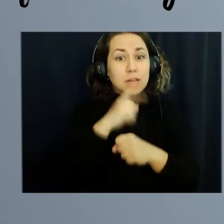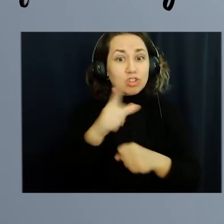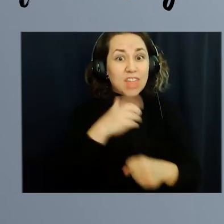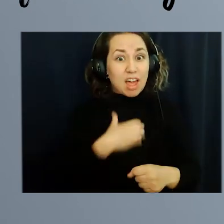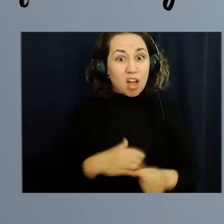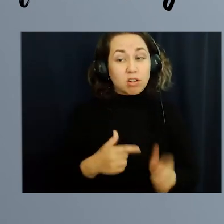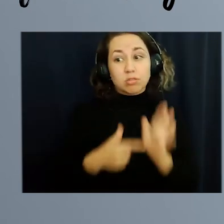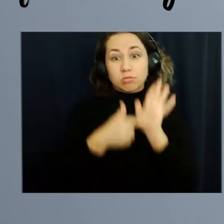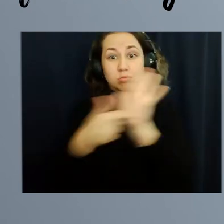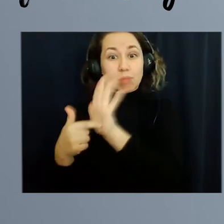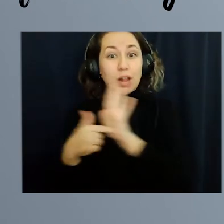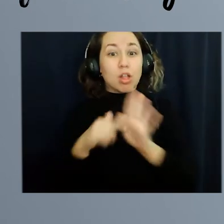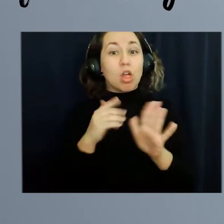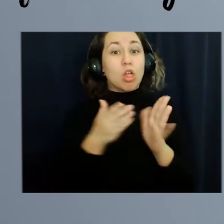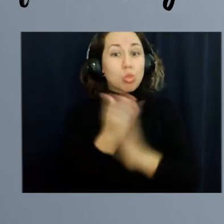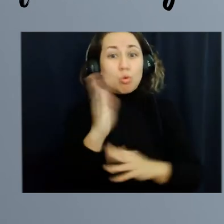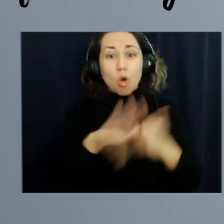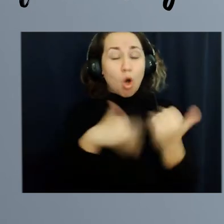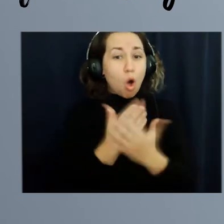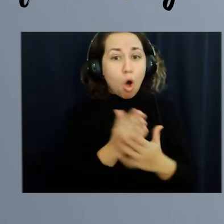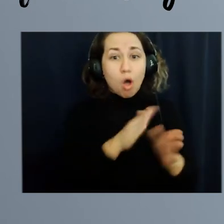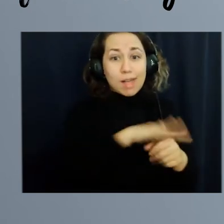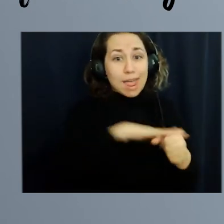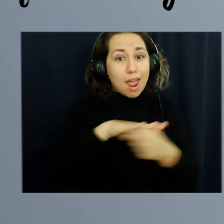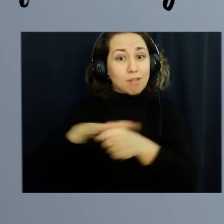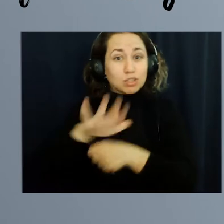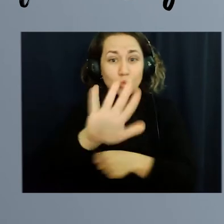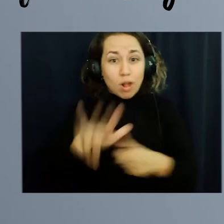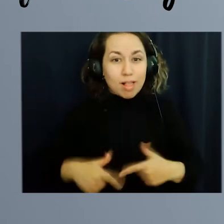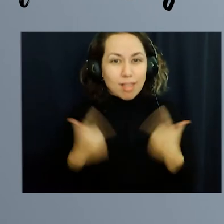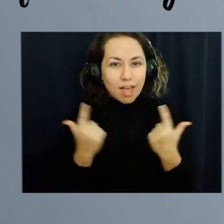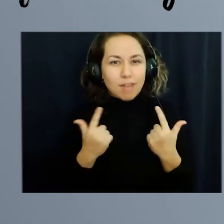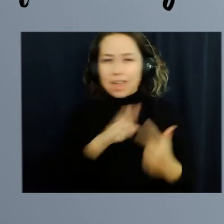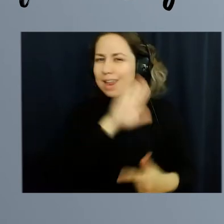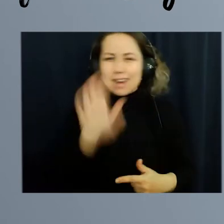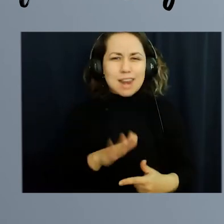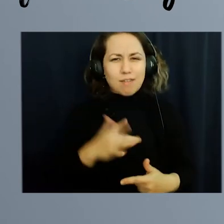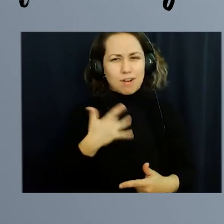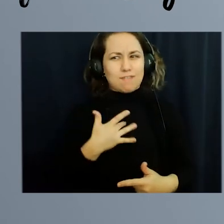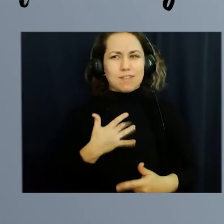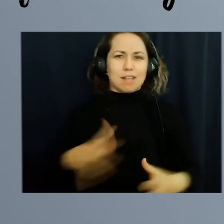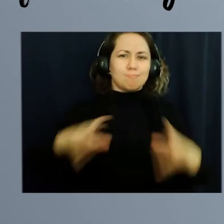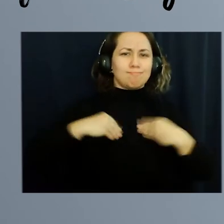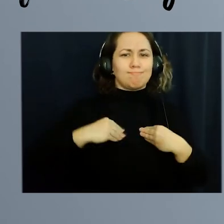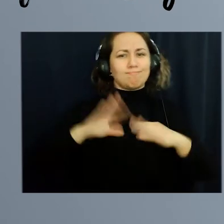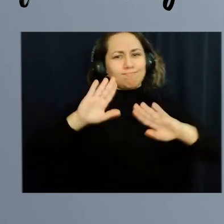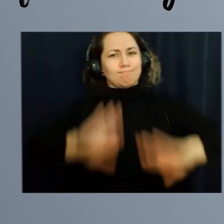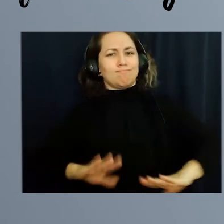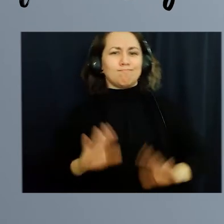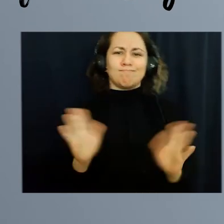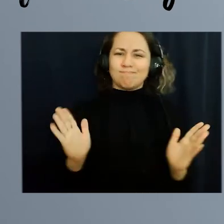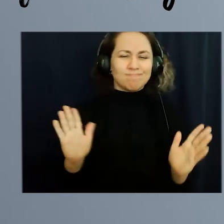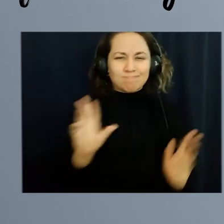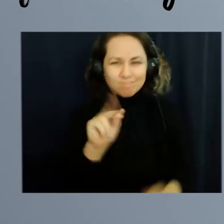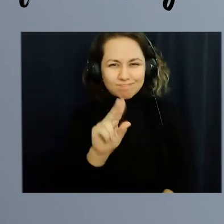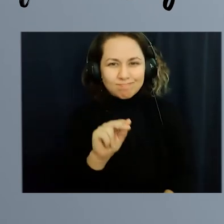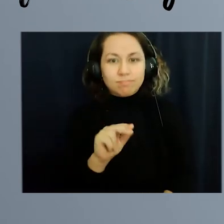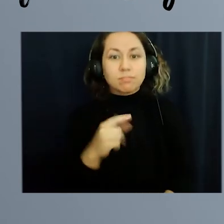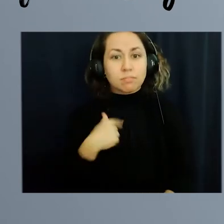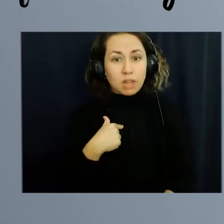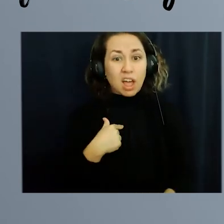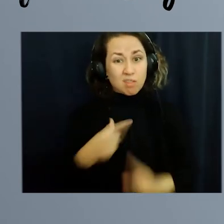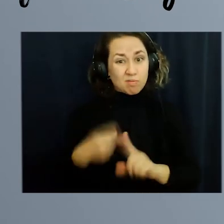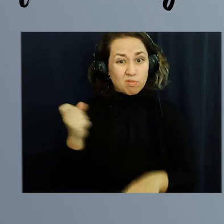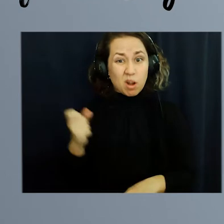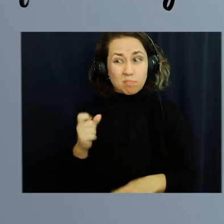gente que sabes que tienen el compromiso de tu éxito, compromiso de que tú seas feliz, comprometido a que